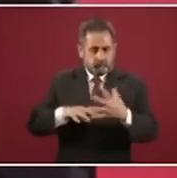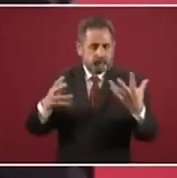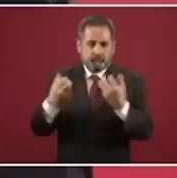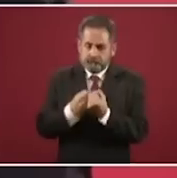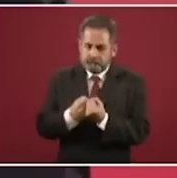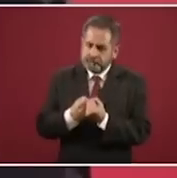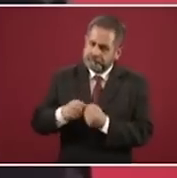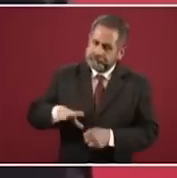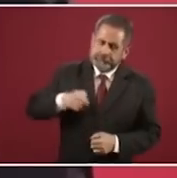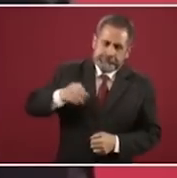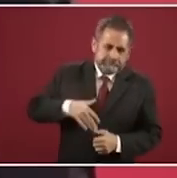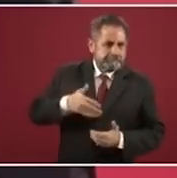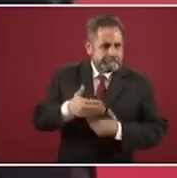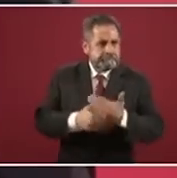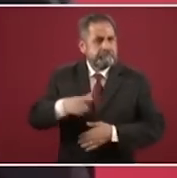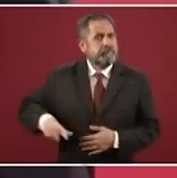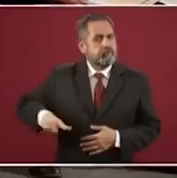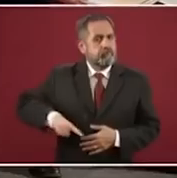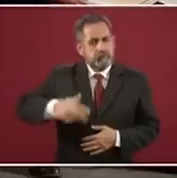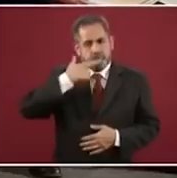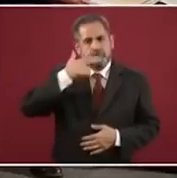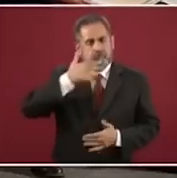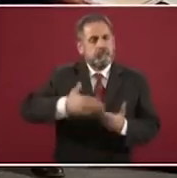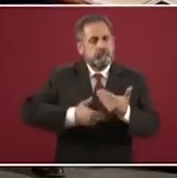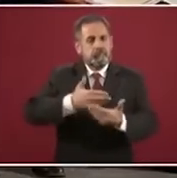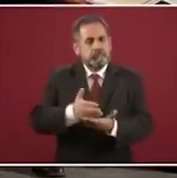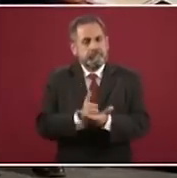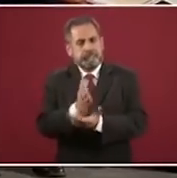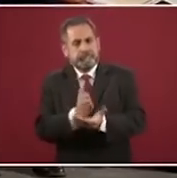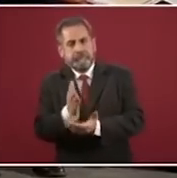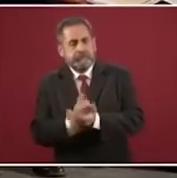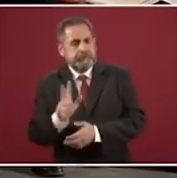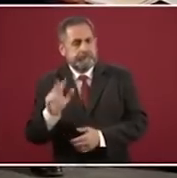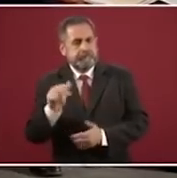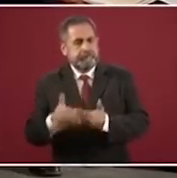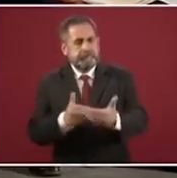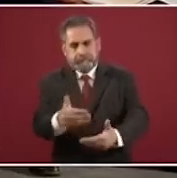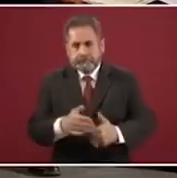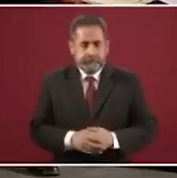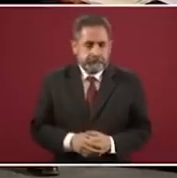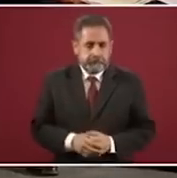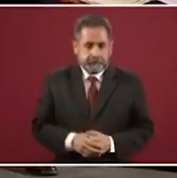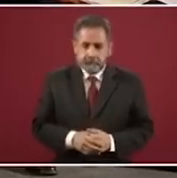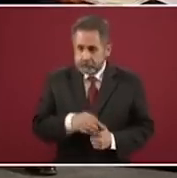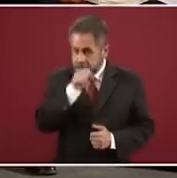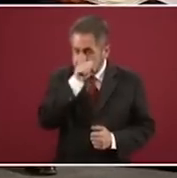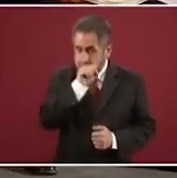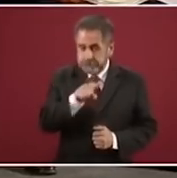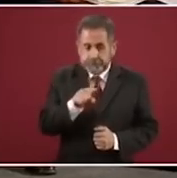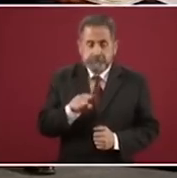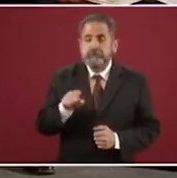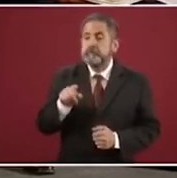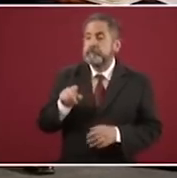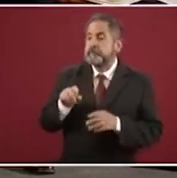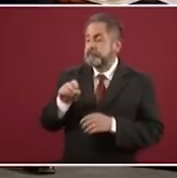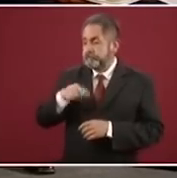empujamos el elefante para que camine. Y a partir del diagnóstico que